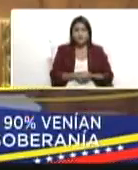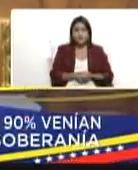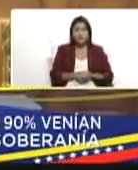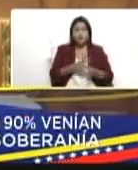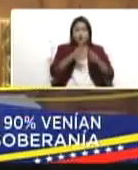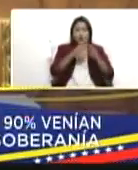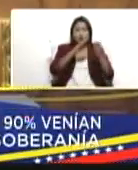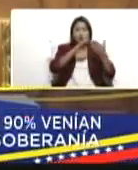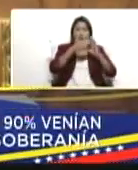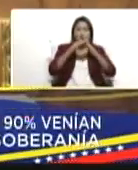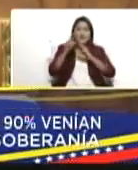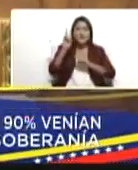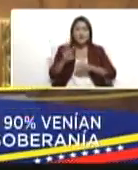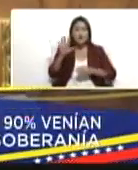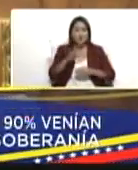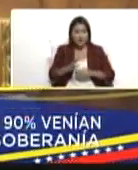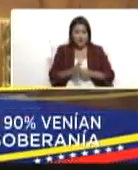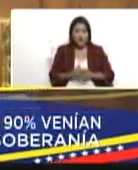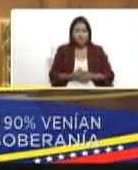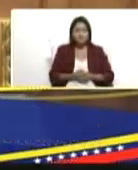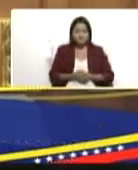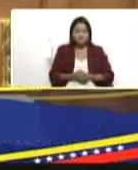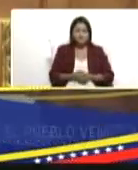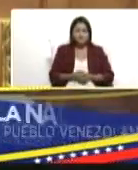comunista de Venezuela